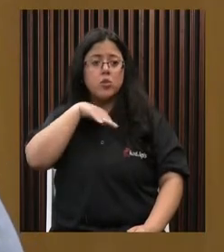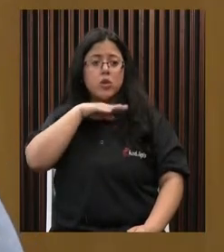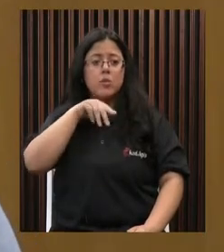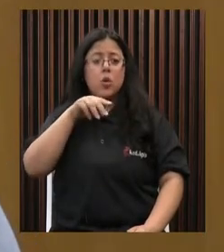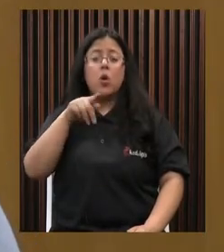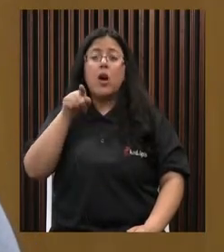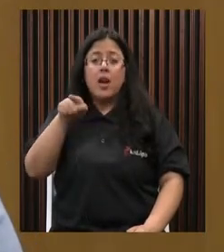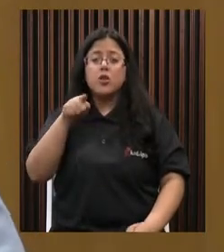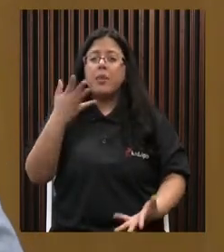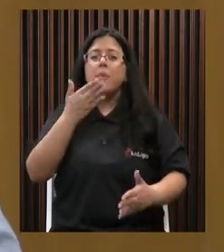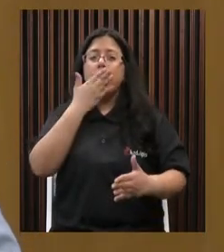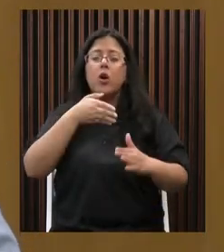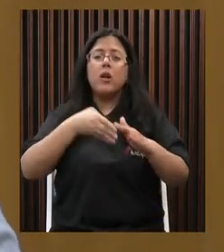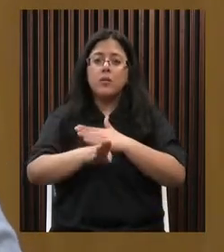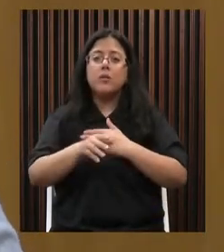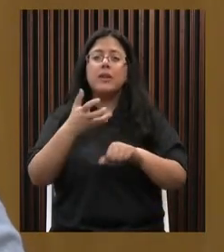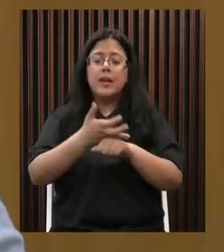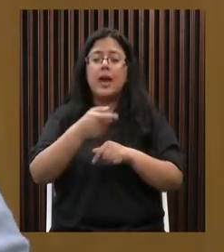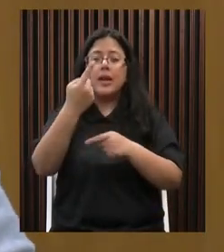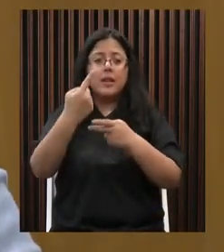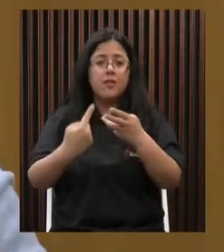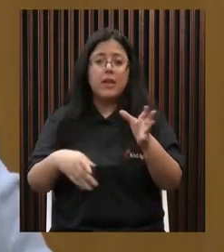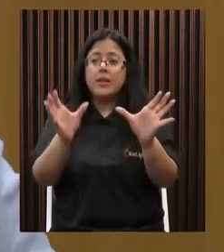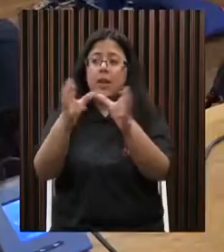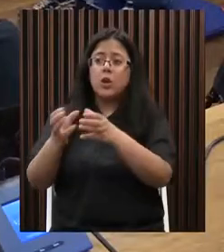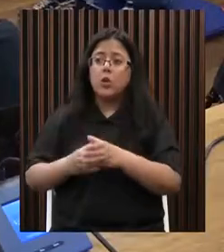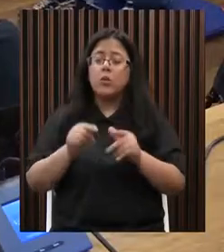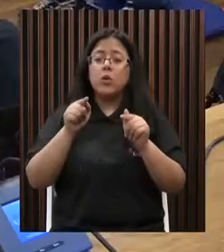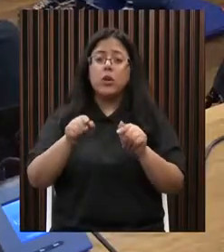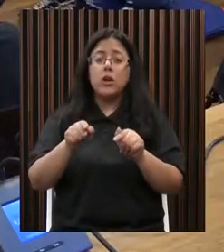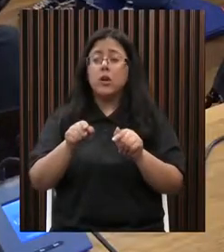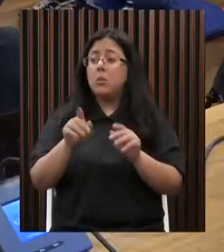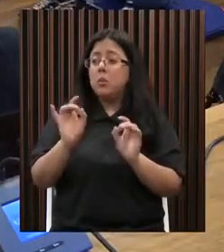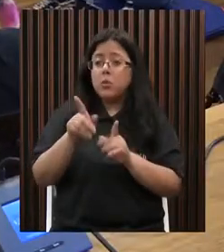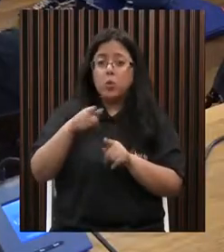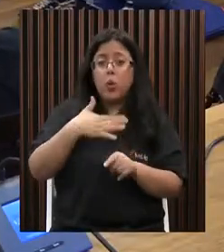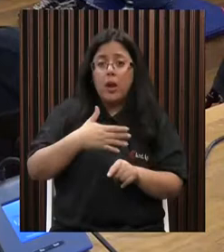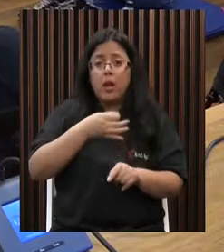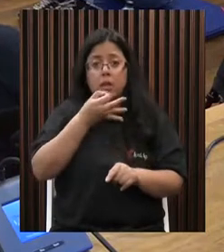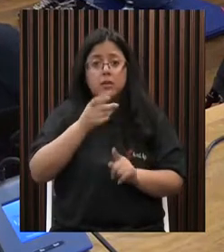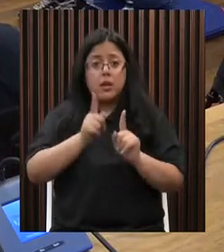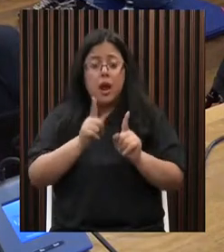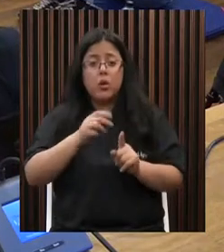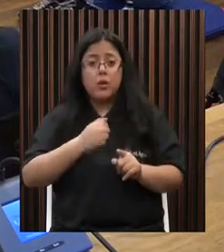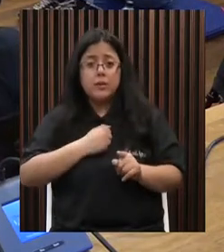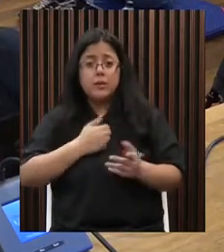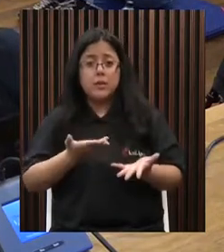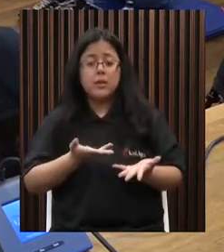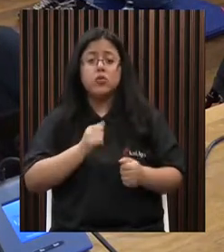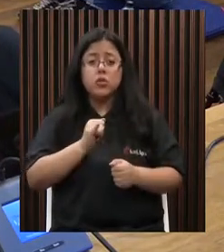el acceso que exista en otras organizaciones. Jess, ¿quieres decir algo para mostrar ejemplos?